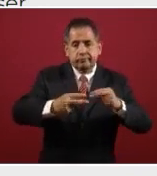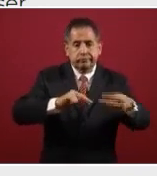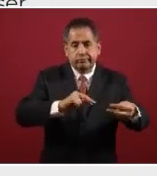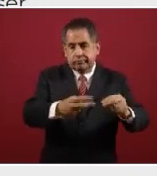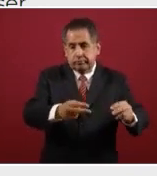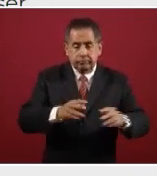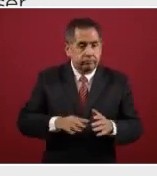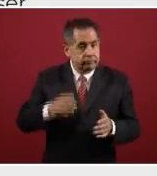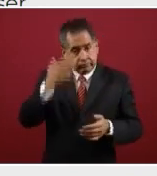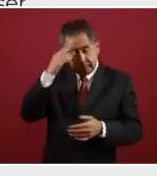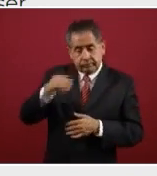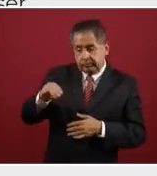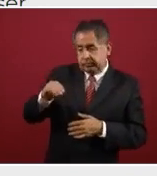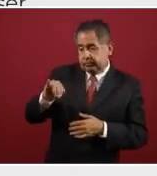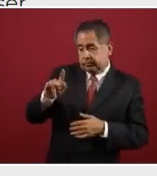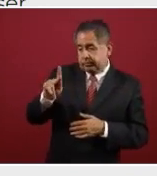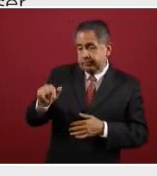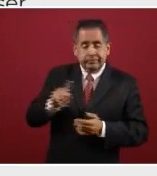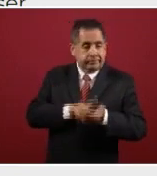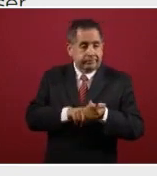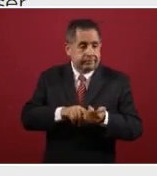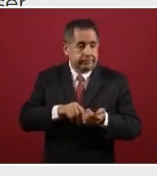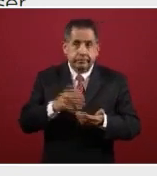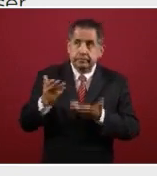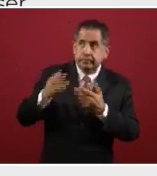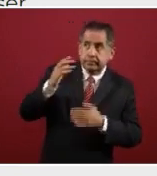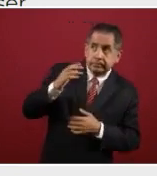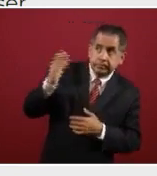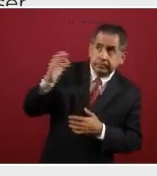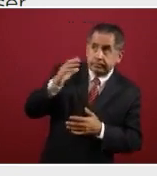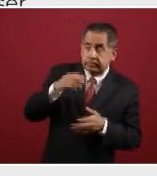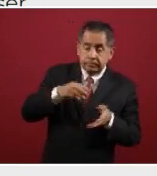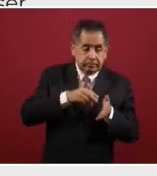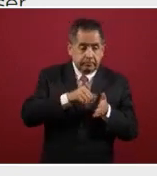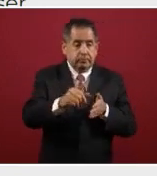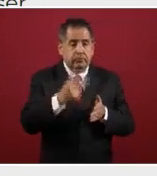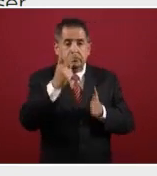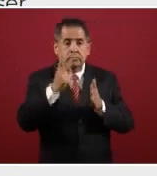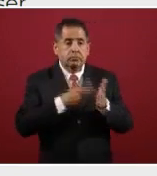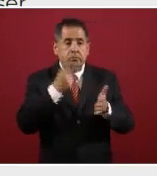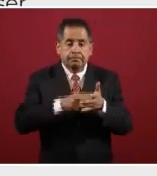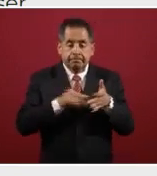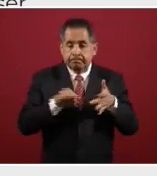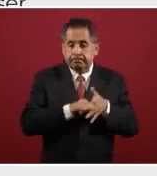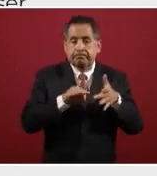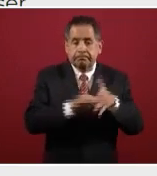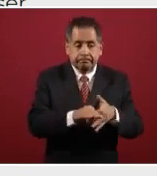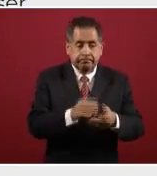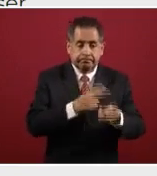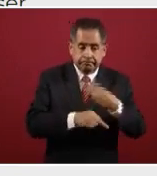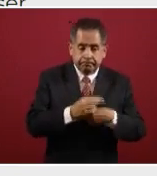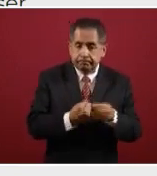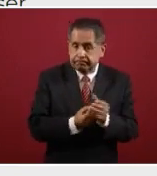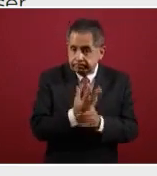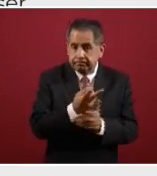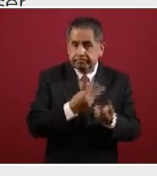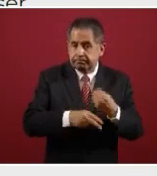se puede sembrar dependiendo del clima, a veces hasta dos temporadas en el mismo año. Y